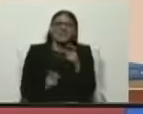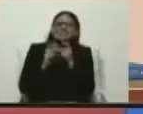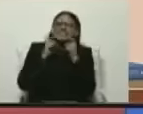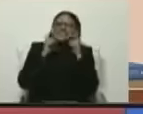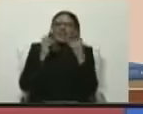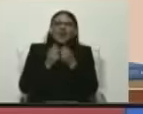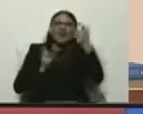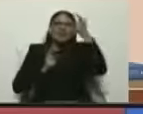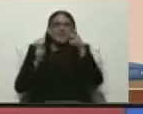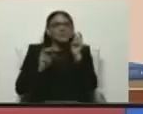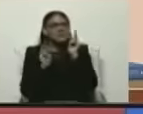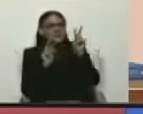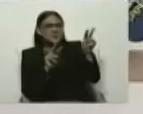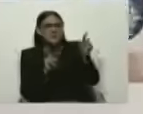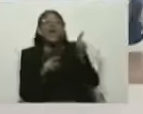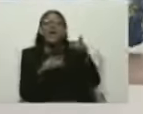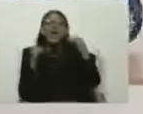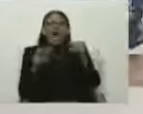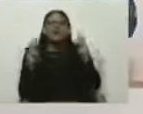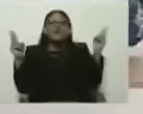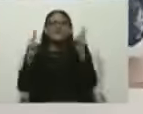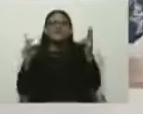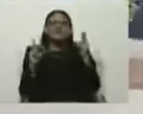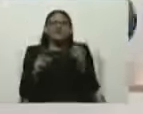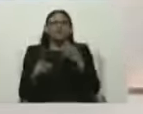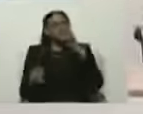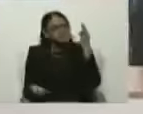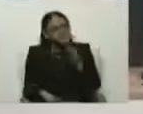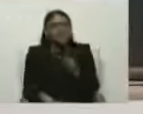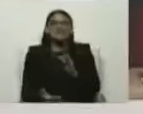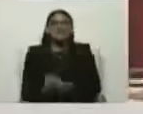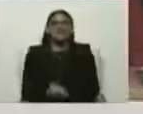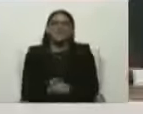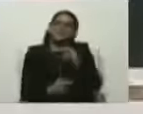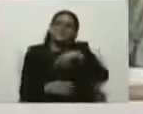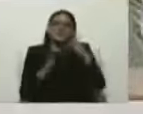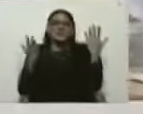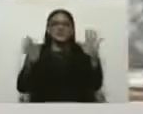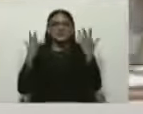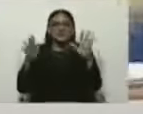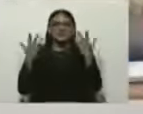Chávez. Y ahí estará la victoria garantizada.